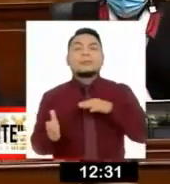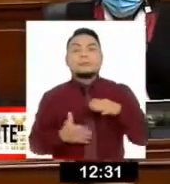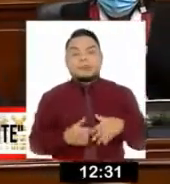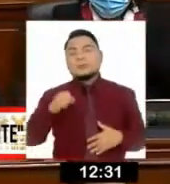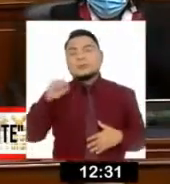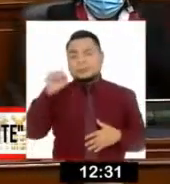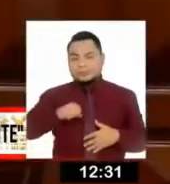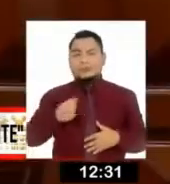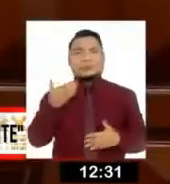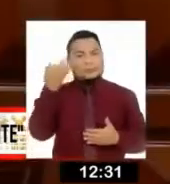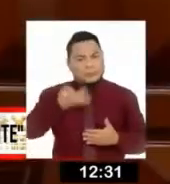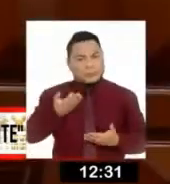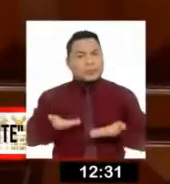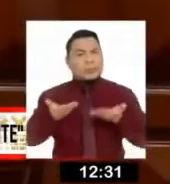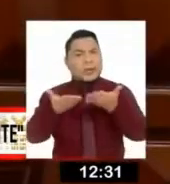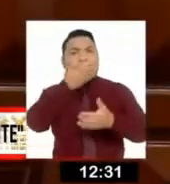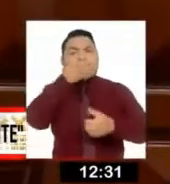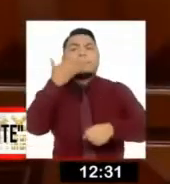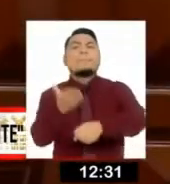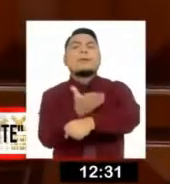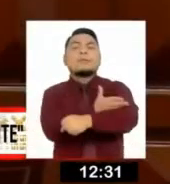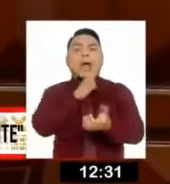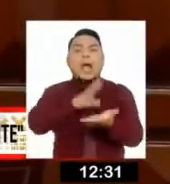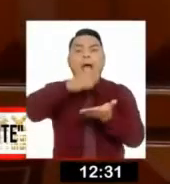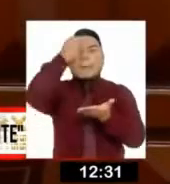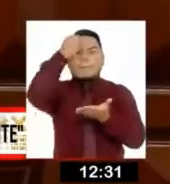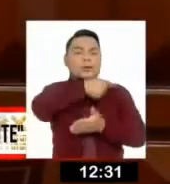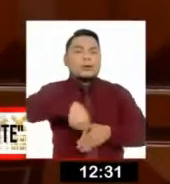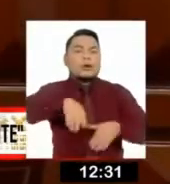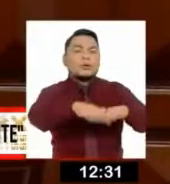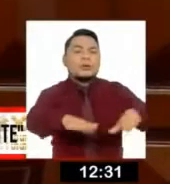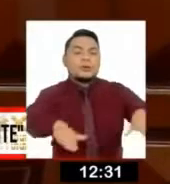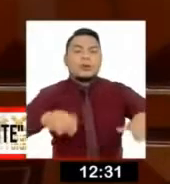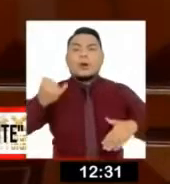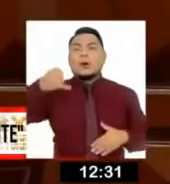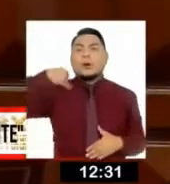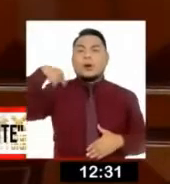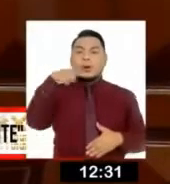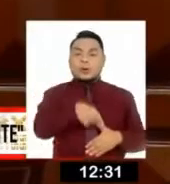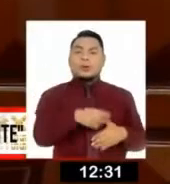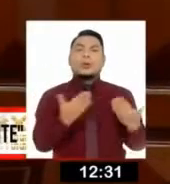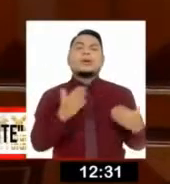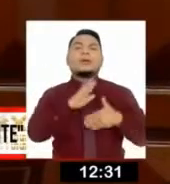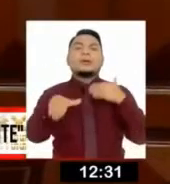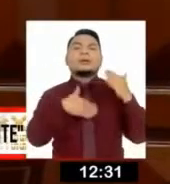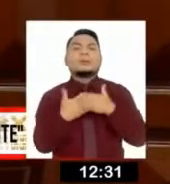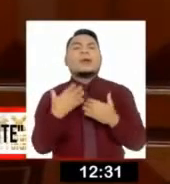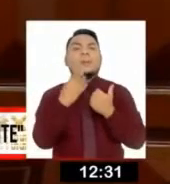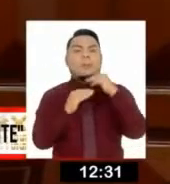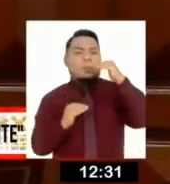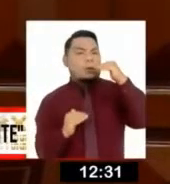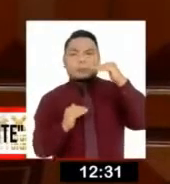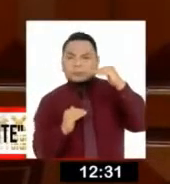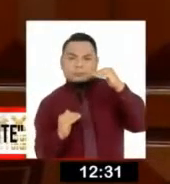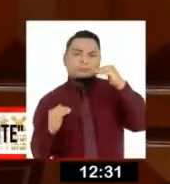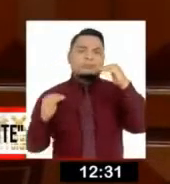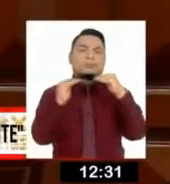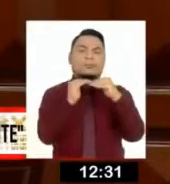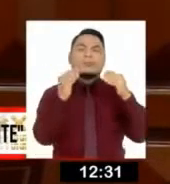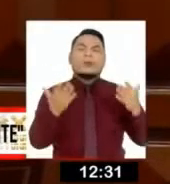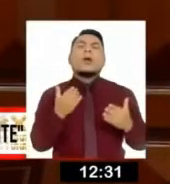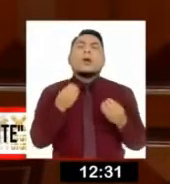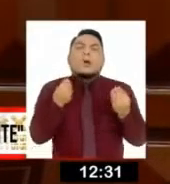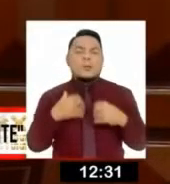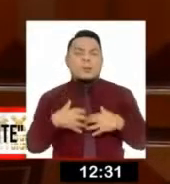Garantizaremos el mejoramiento de los aprendizajes de los niños y jóvenes, reduciendo las brechas históricas a través